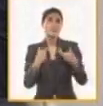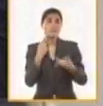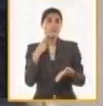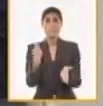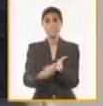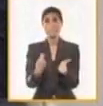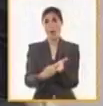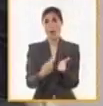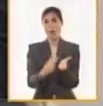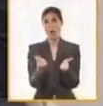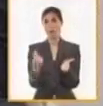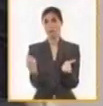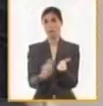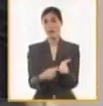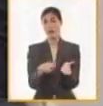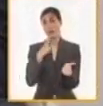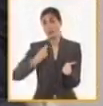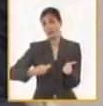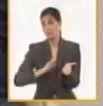una vivienda.